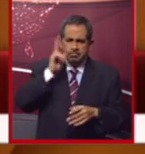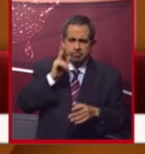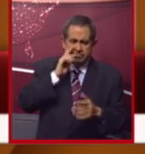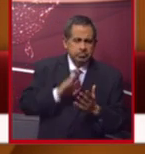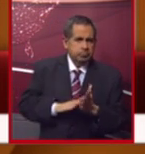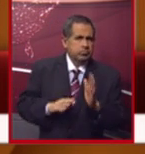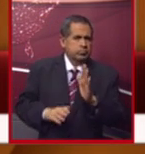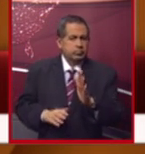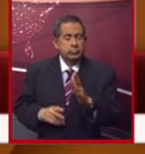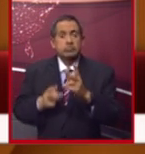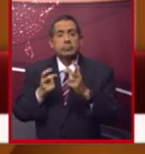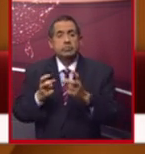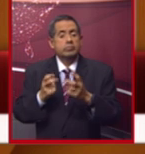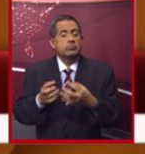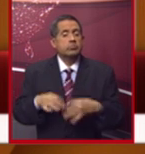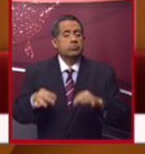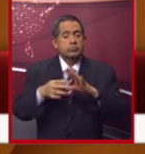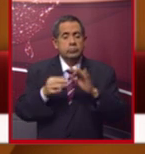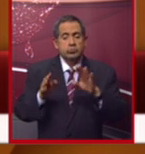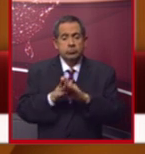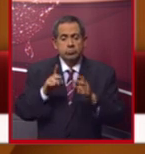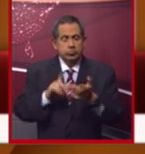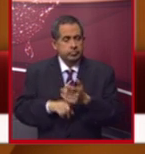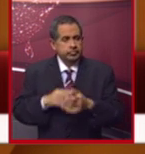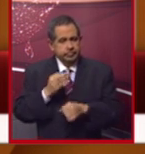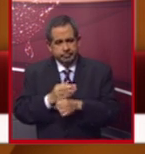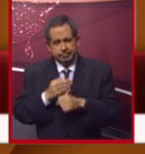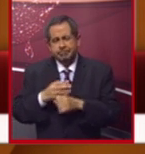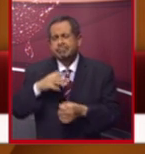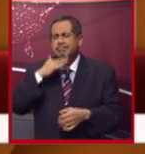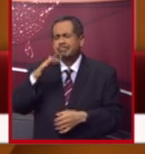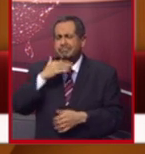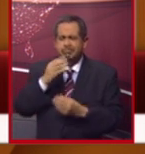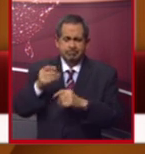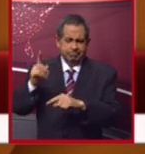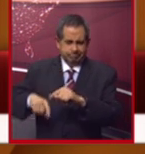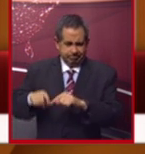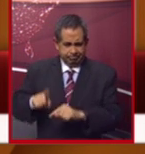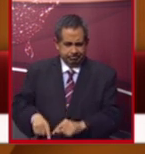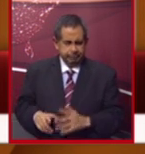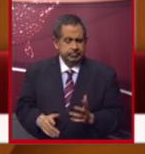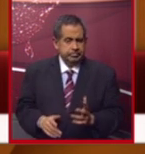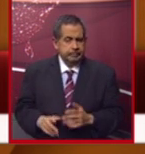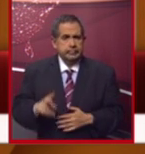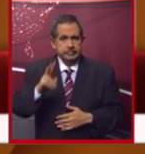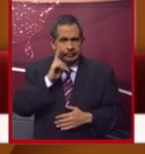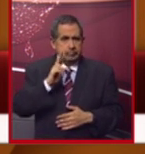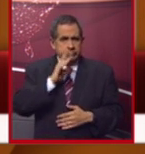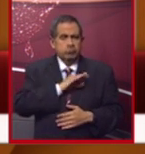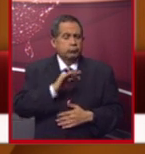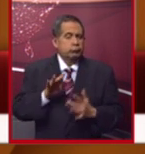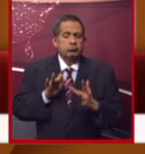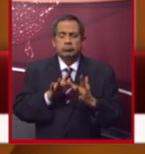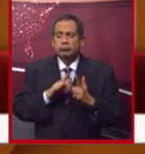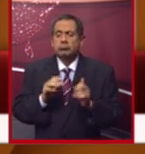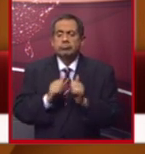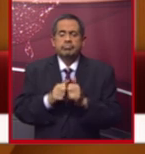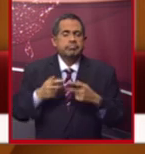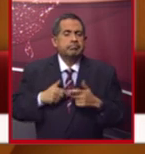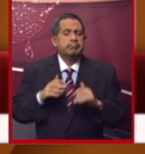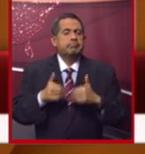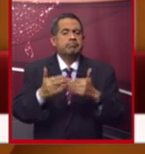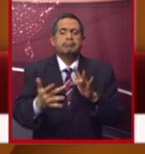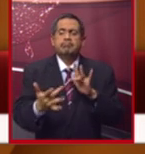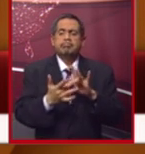esto vamos a abatir sobre todo el principal cáncer que tenemos, que es la corrupción, y por el otro lado vamos a tener esa cercanía con la ciudadanía a la que